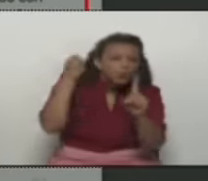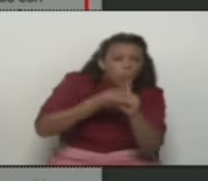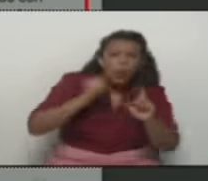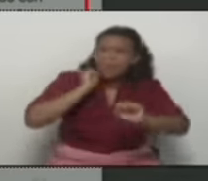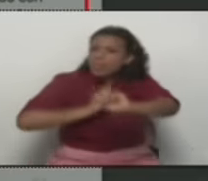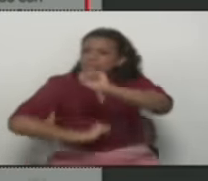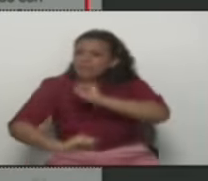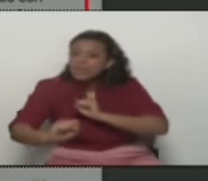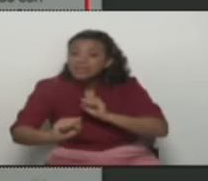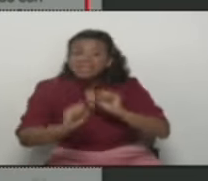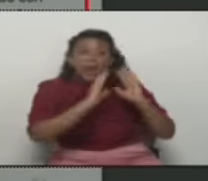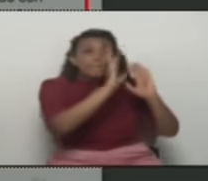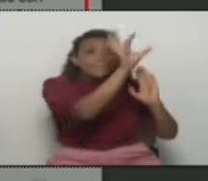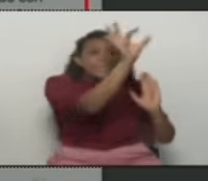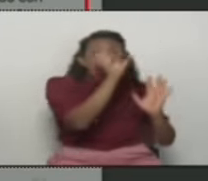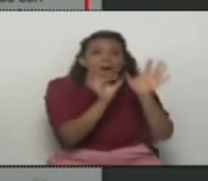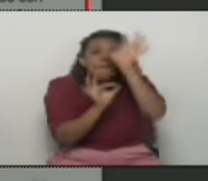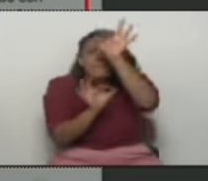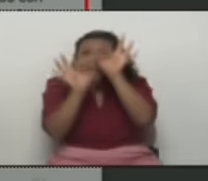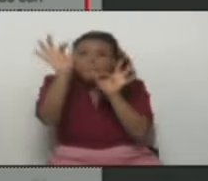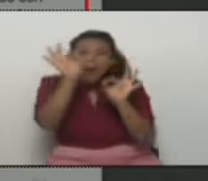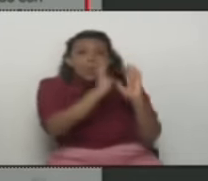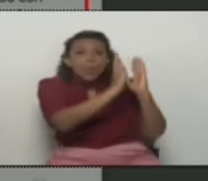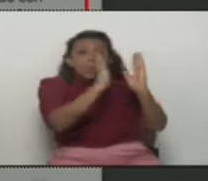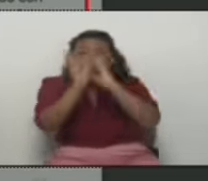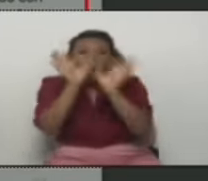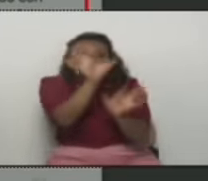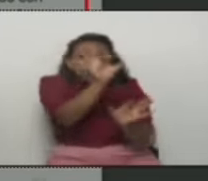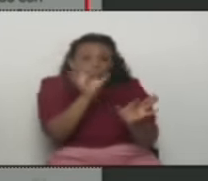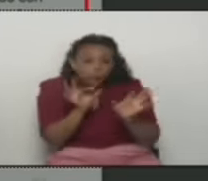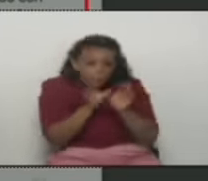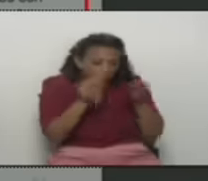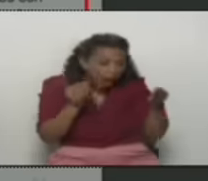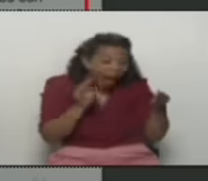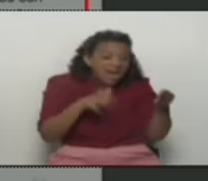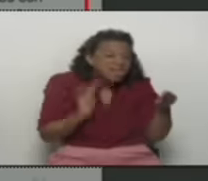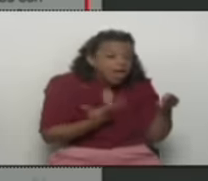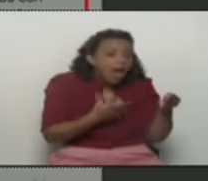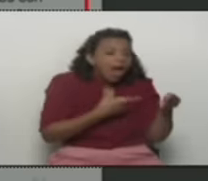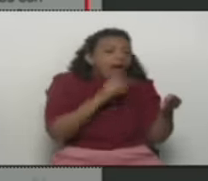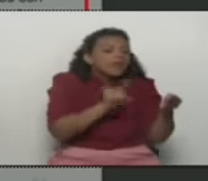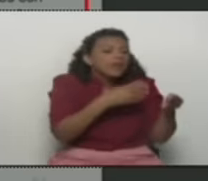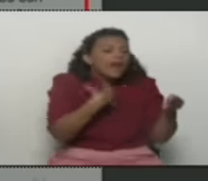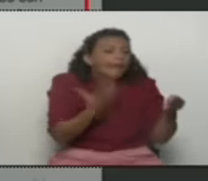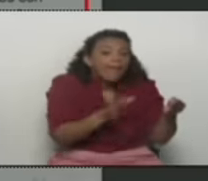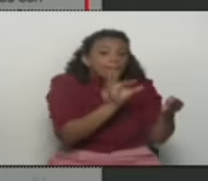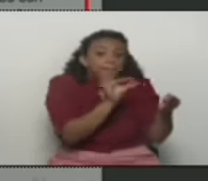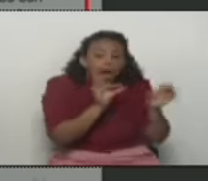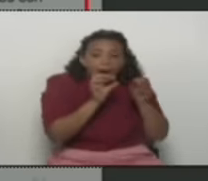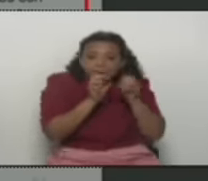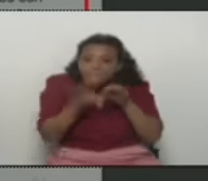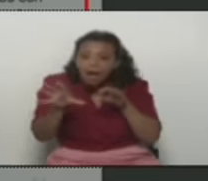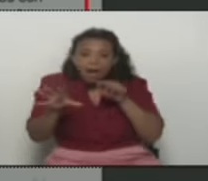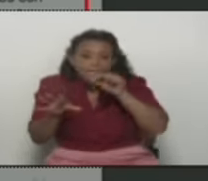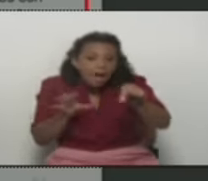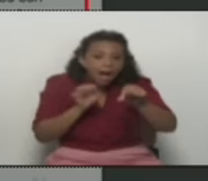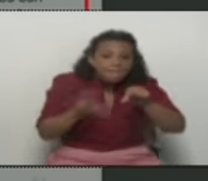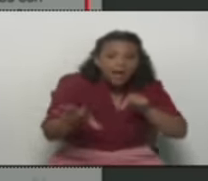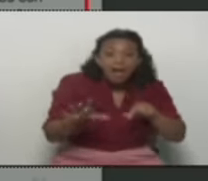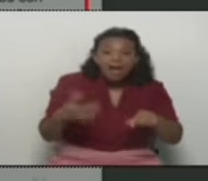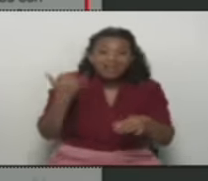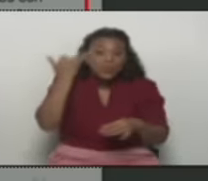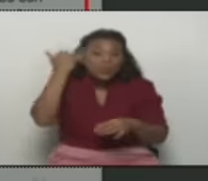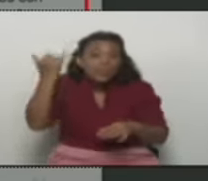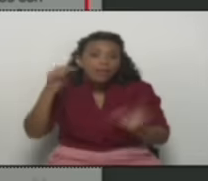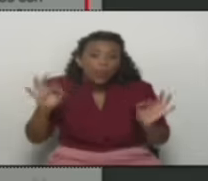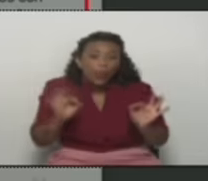defenderse. Entonces, la CIA, que tiene esa biblioteca de hackeo, ahí está. ¿La llama así, biblioteca de hackeo? Sí, sí, sí, le dice una biblioteca